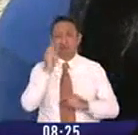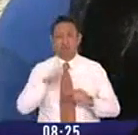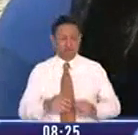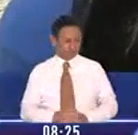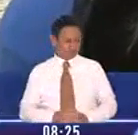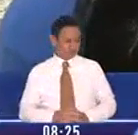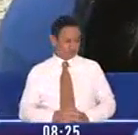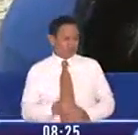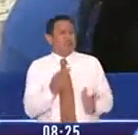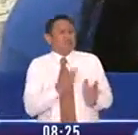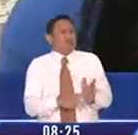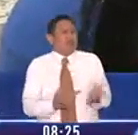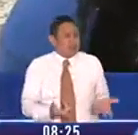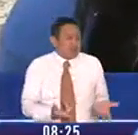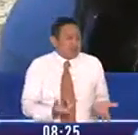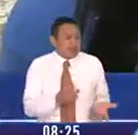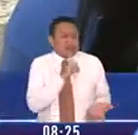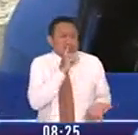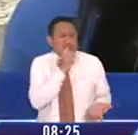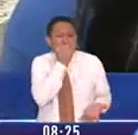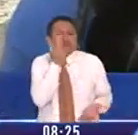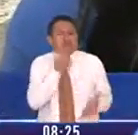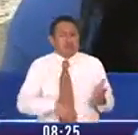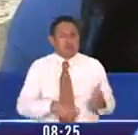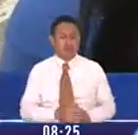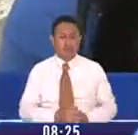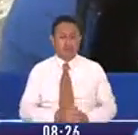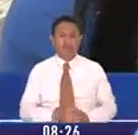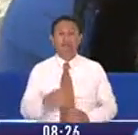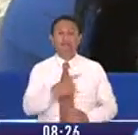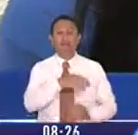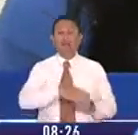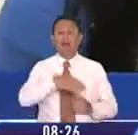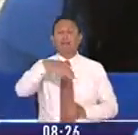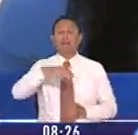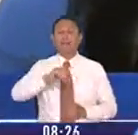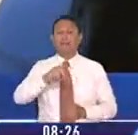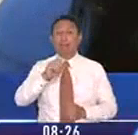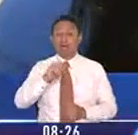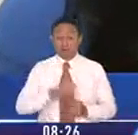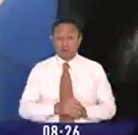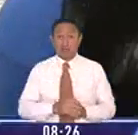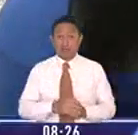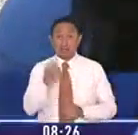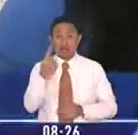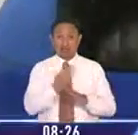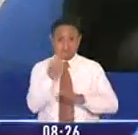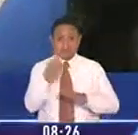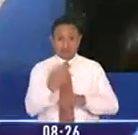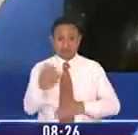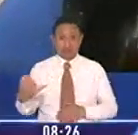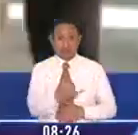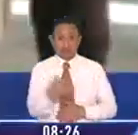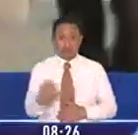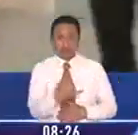mija, ¿qué te pasa? Le digo, ¿qué secreto? Me dice, mami, dice, don Manuel me viola muchas veces. Mami, me violó muchas veces. La señora